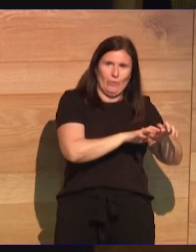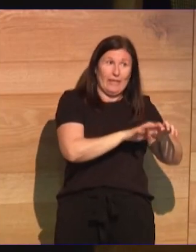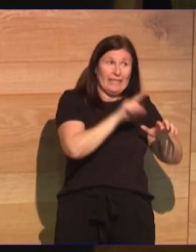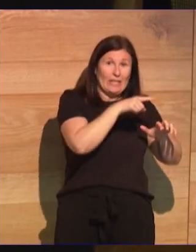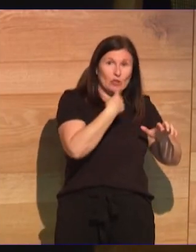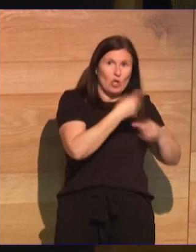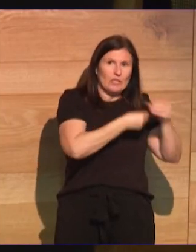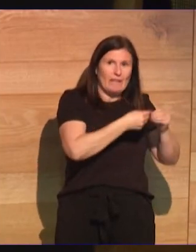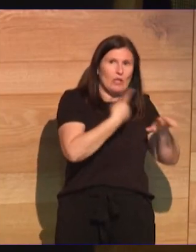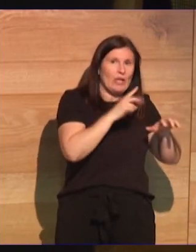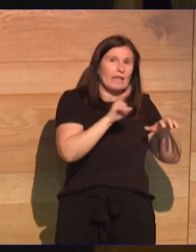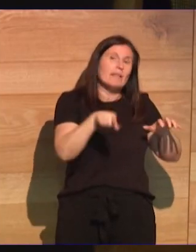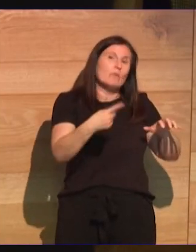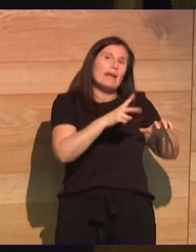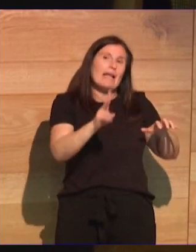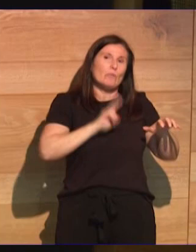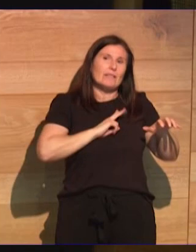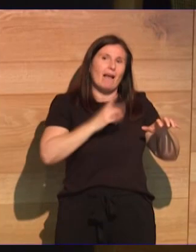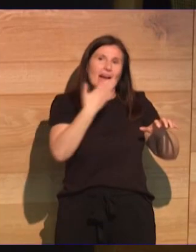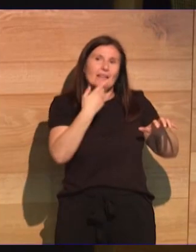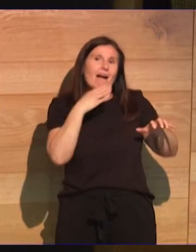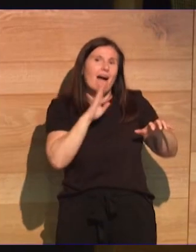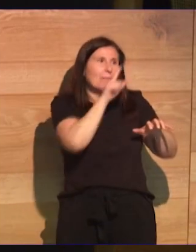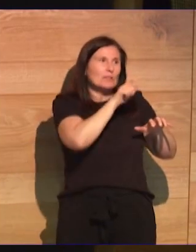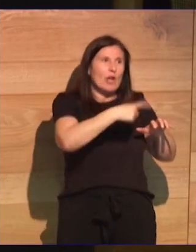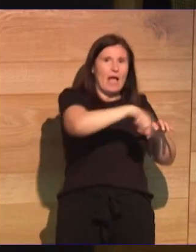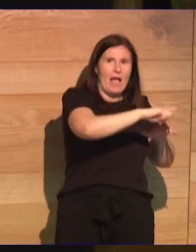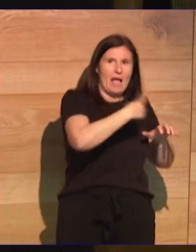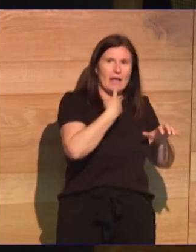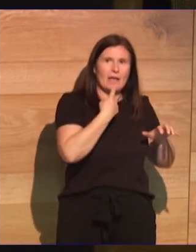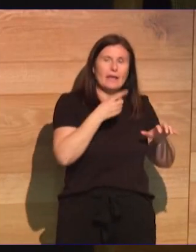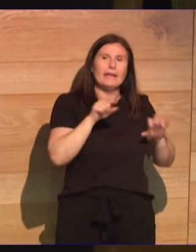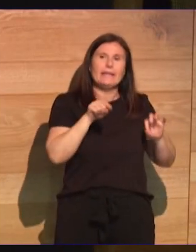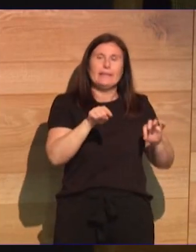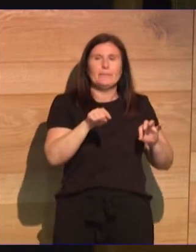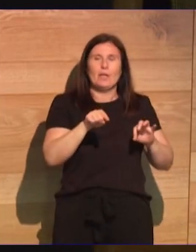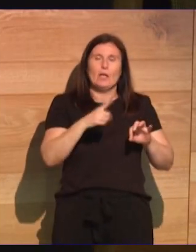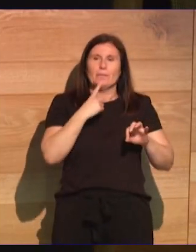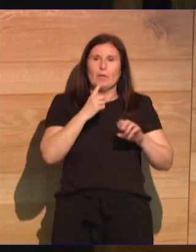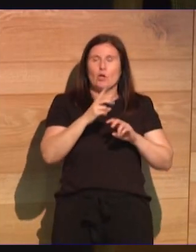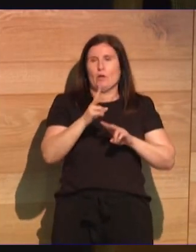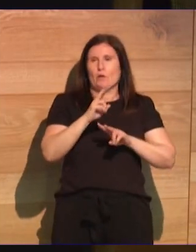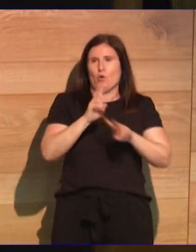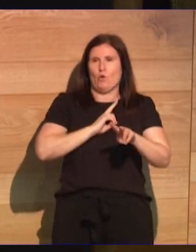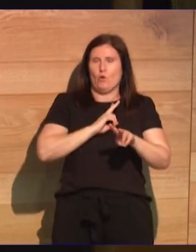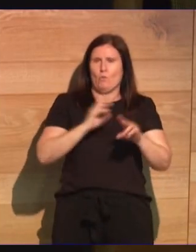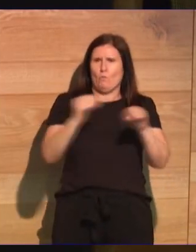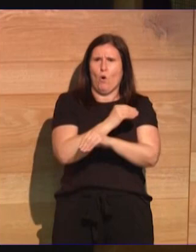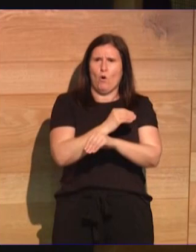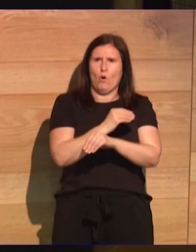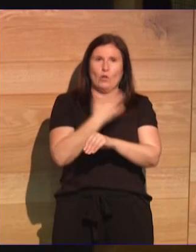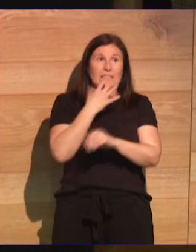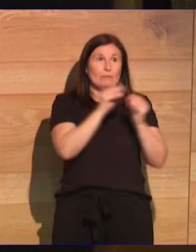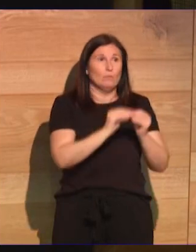va a traer ideas novedosas o ideas que contradigan el status quo. Tú si le preguntas sobre temas